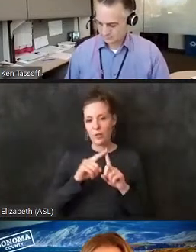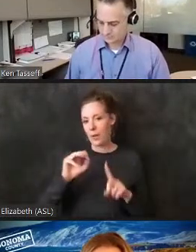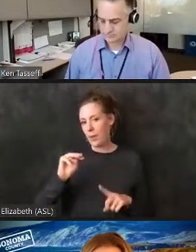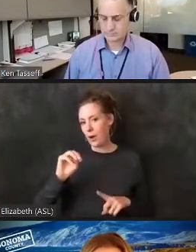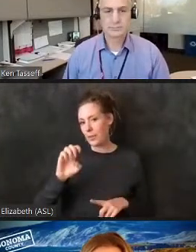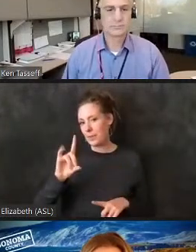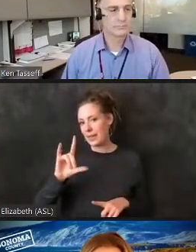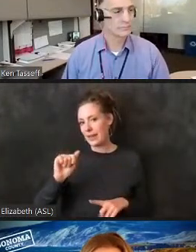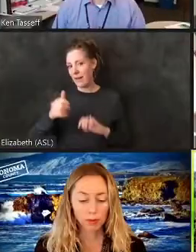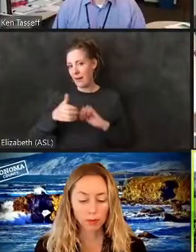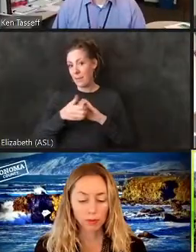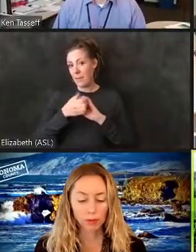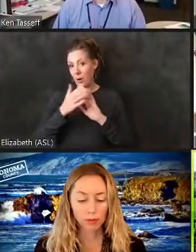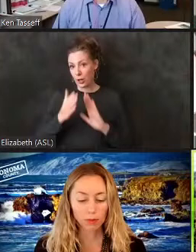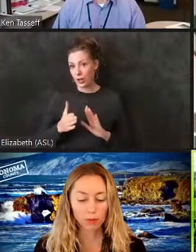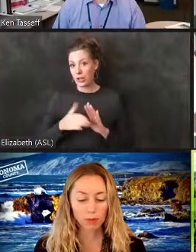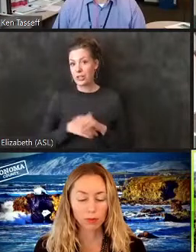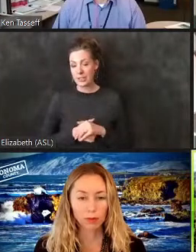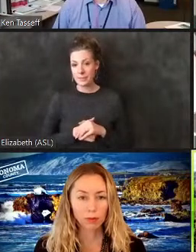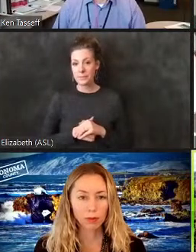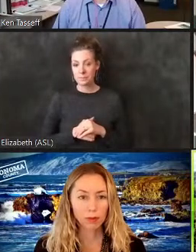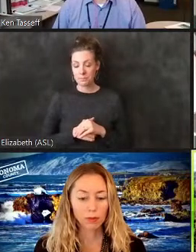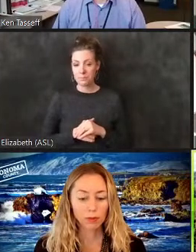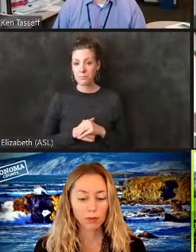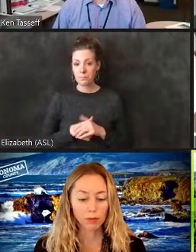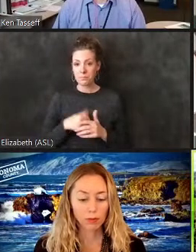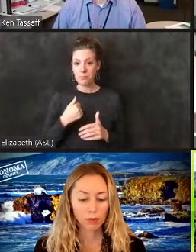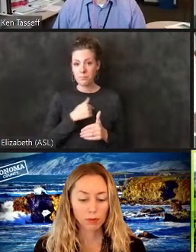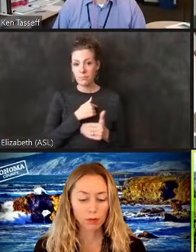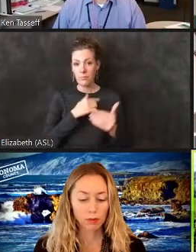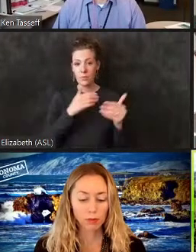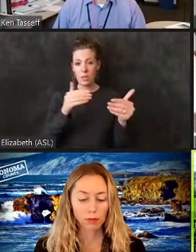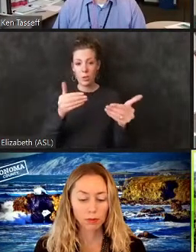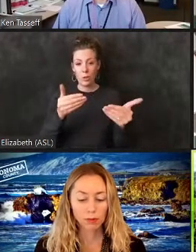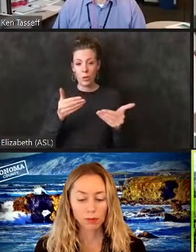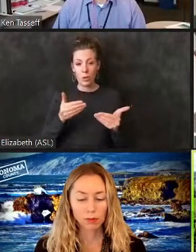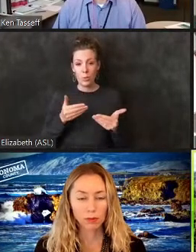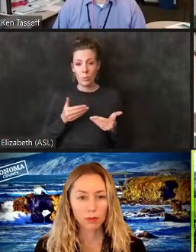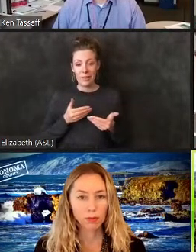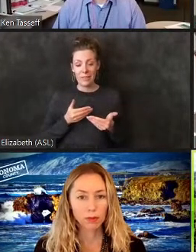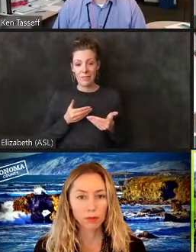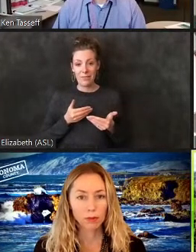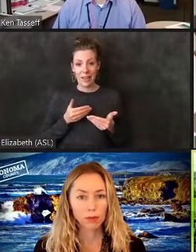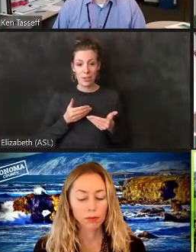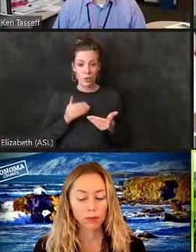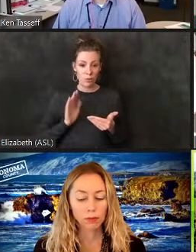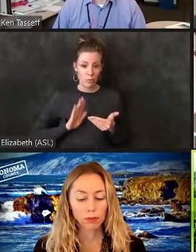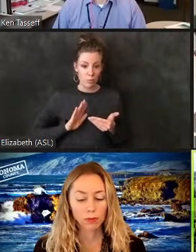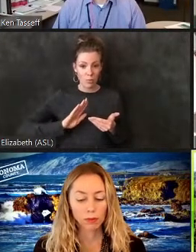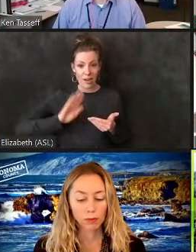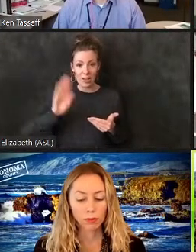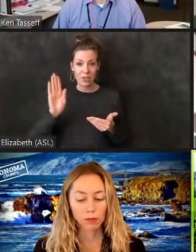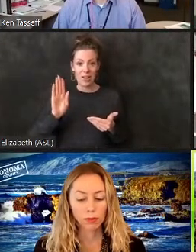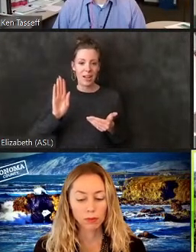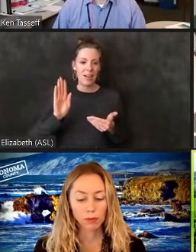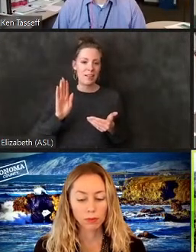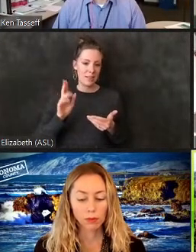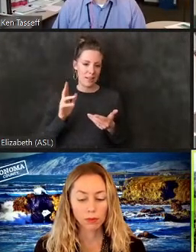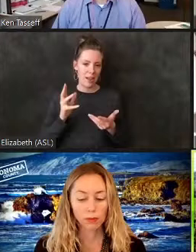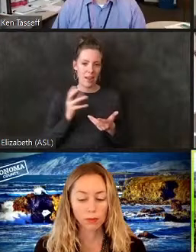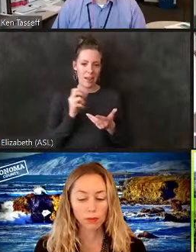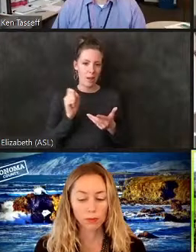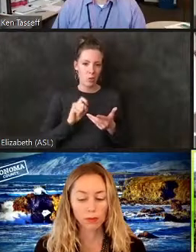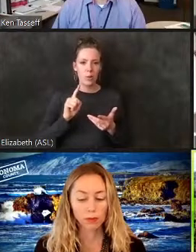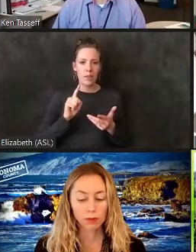Vamos a dejar a nuestros compañeros del media que han mandado preguntas. Si